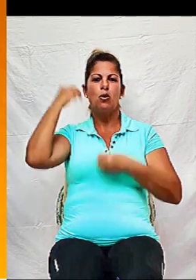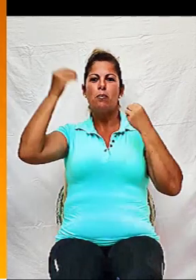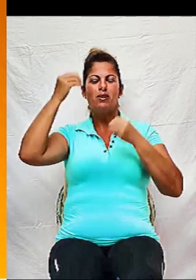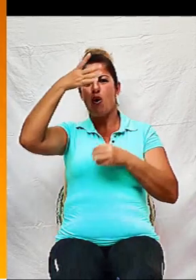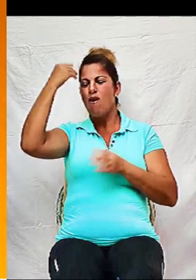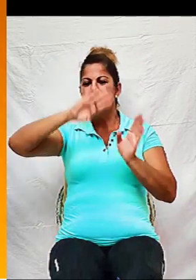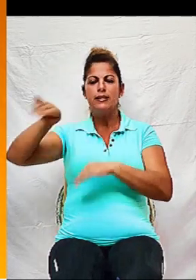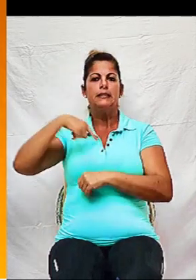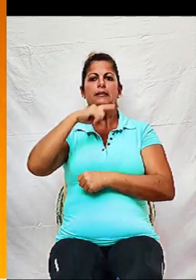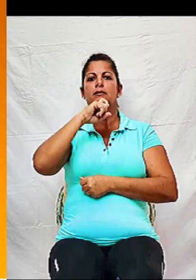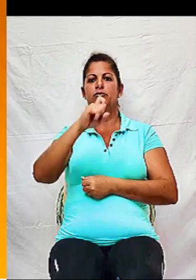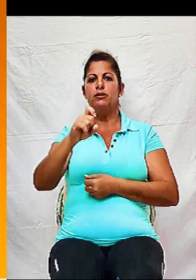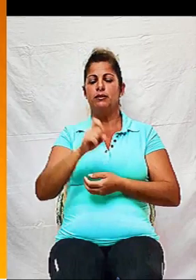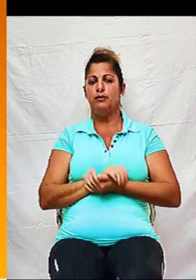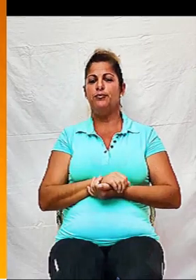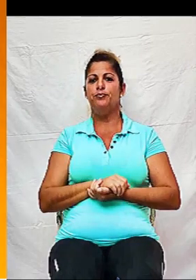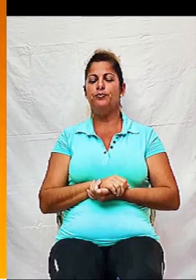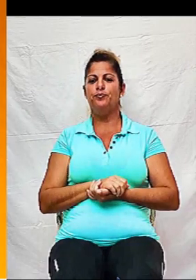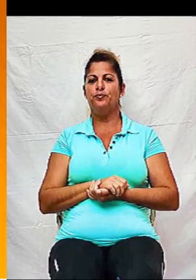ellos.